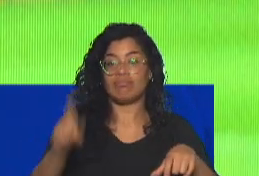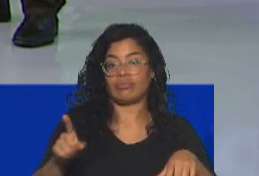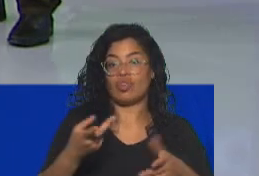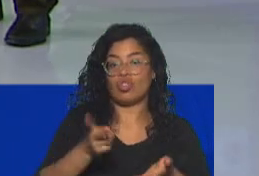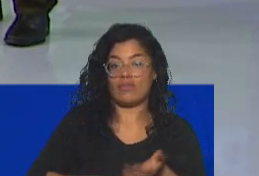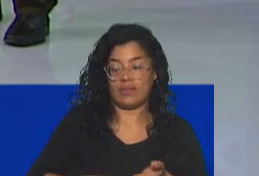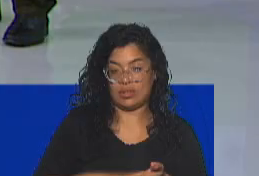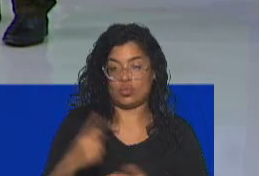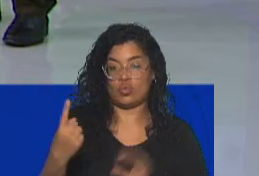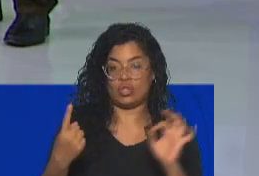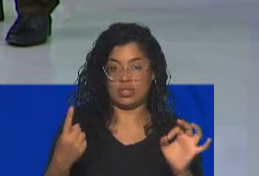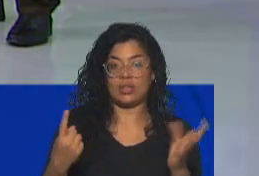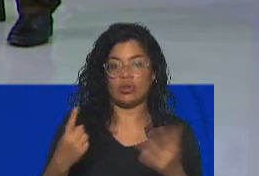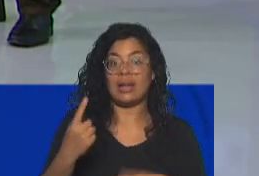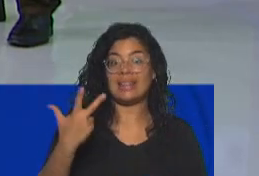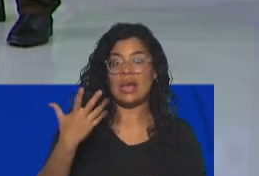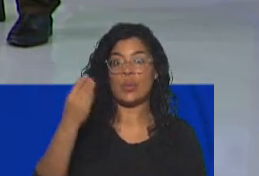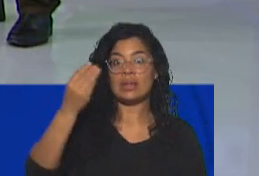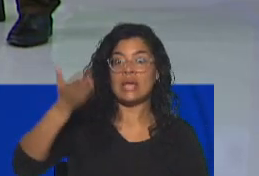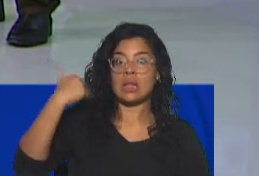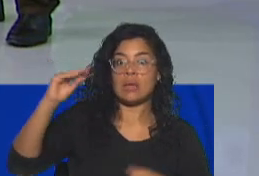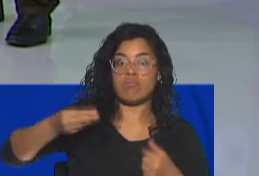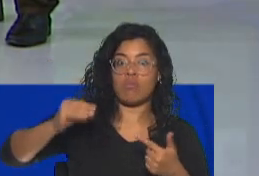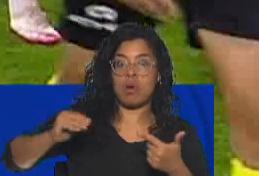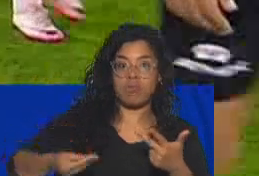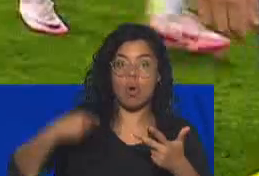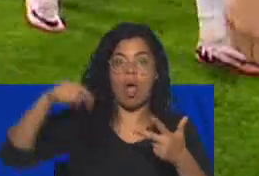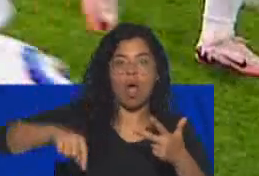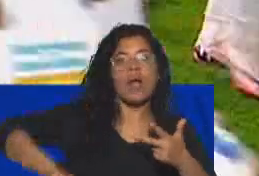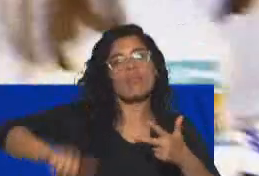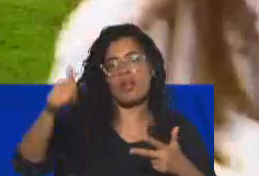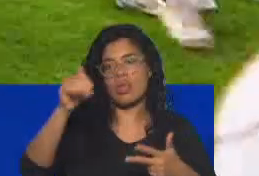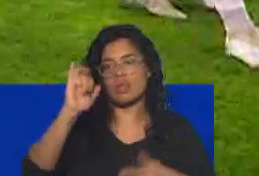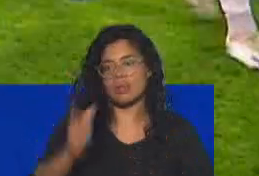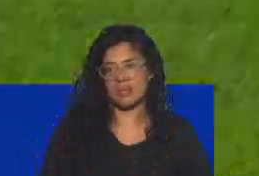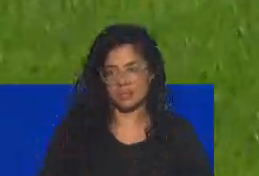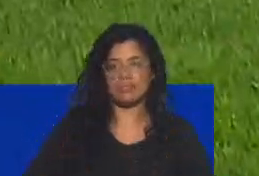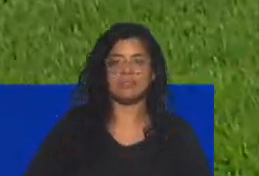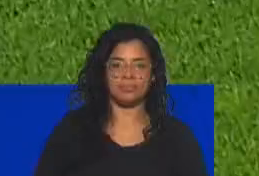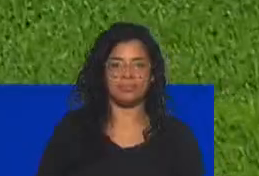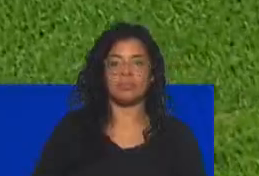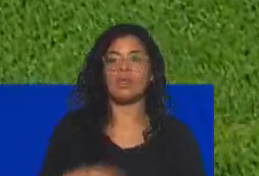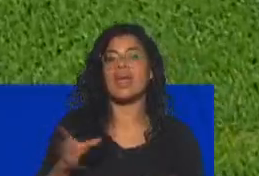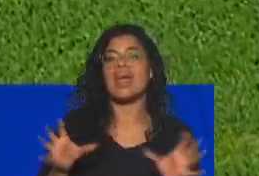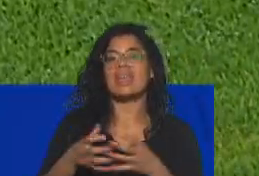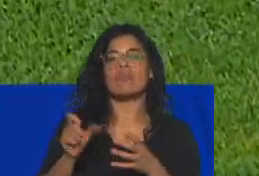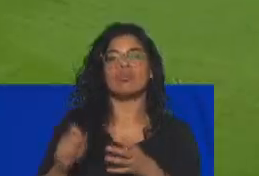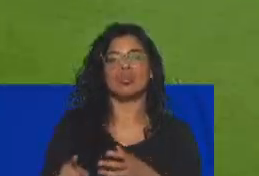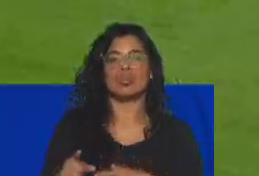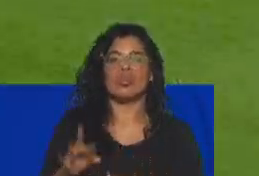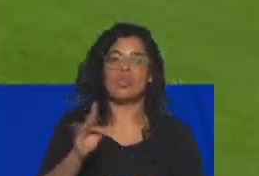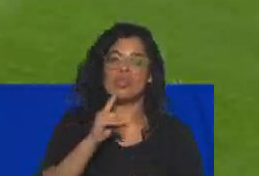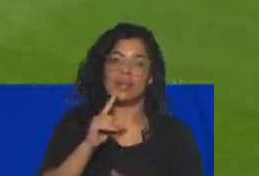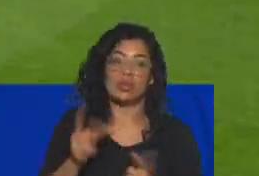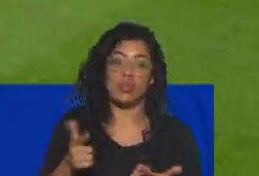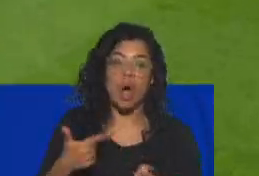¿no? Después de tres derrotas dolorosas para armar lo que es un equipo en sí que no tiene entrenador, tampoco tiene orientación